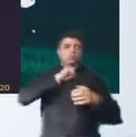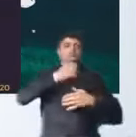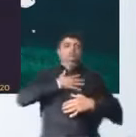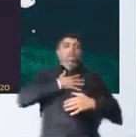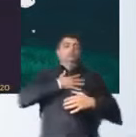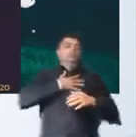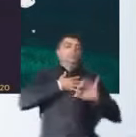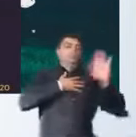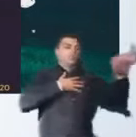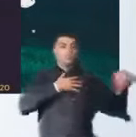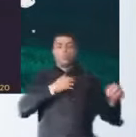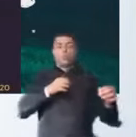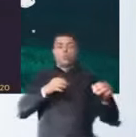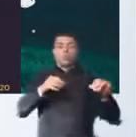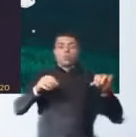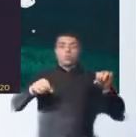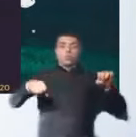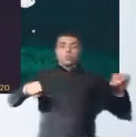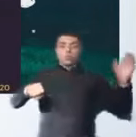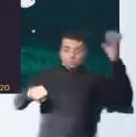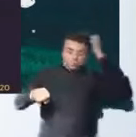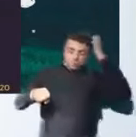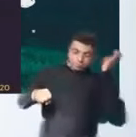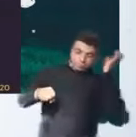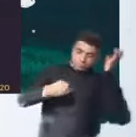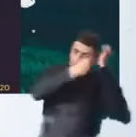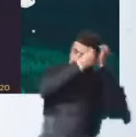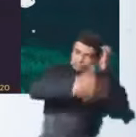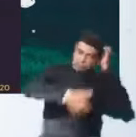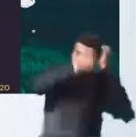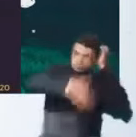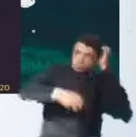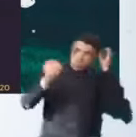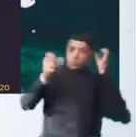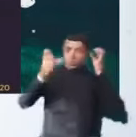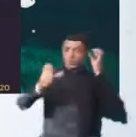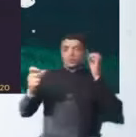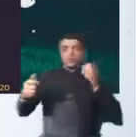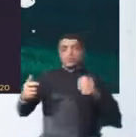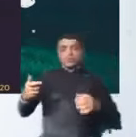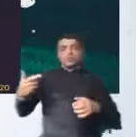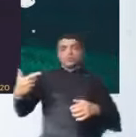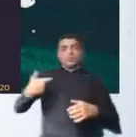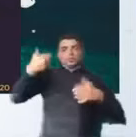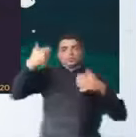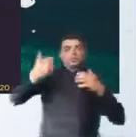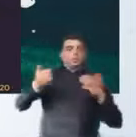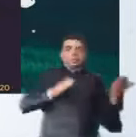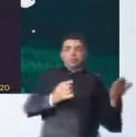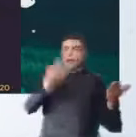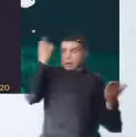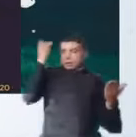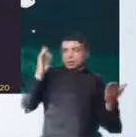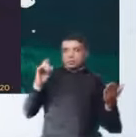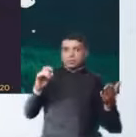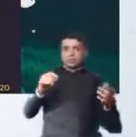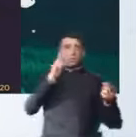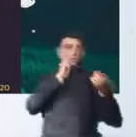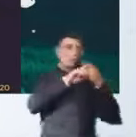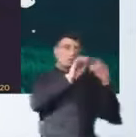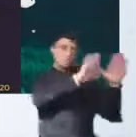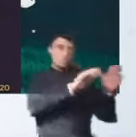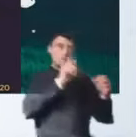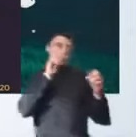derrame cerebral, o personas heridas por bala en unidad de cuidados intensivos por tener personas con COVID-19. Entonces es una enfermedad